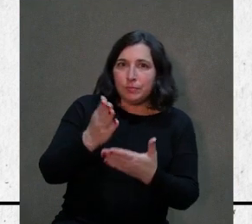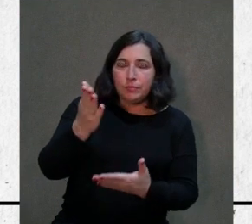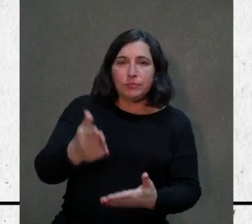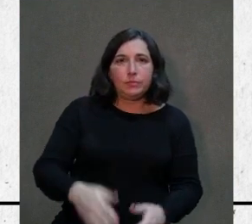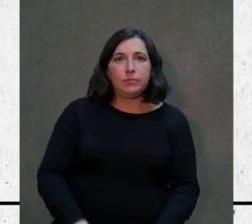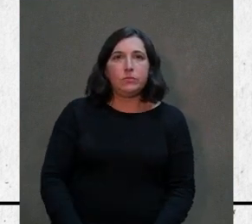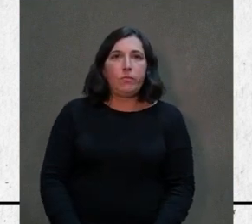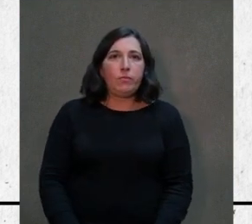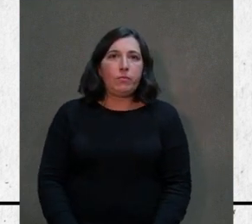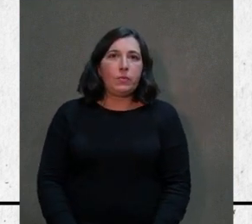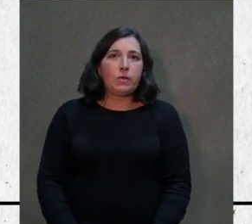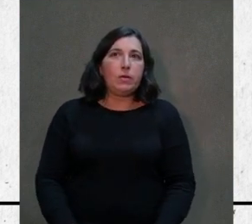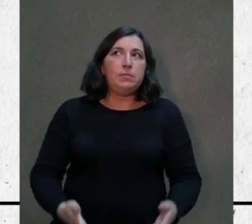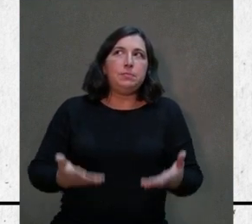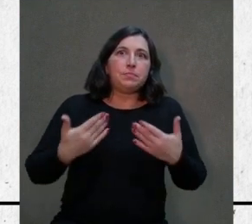cierro contigo.